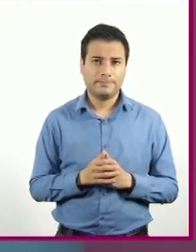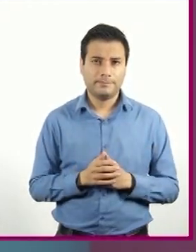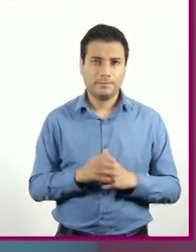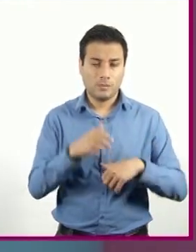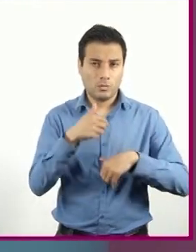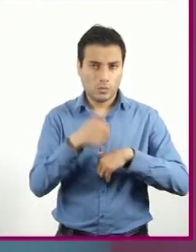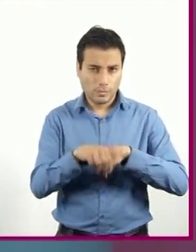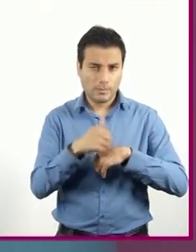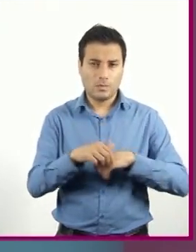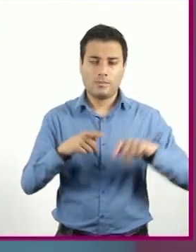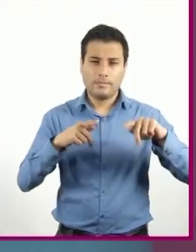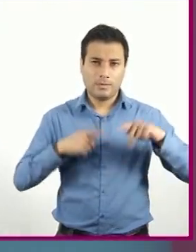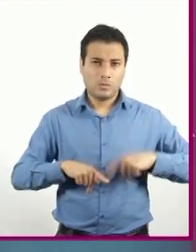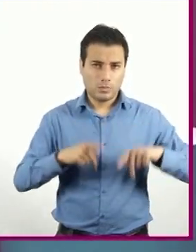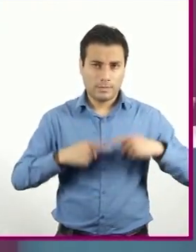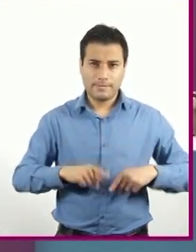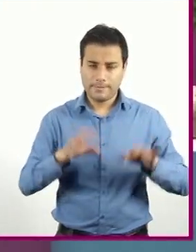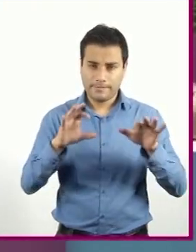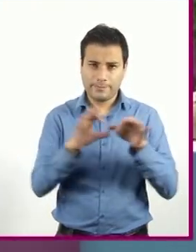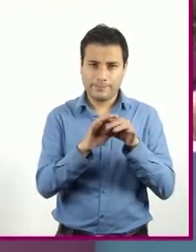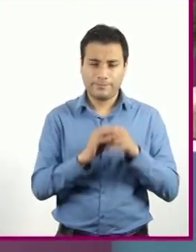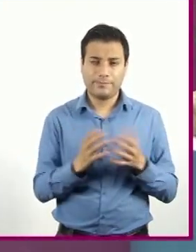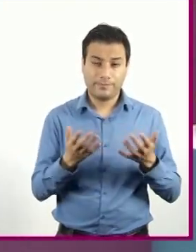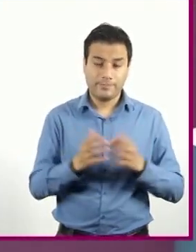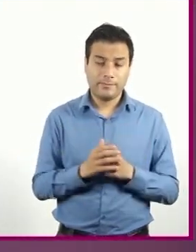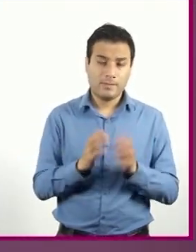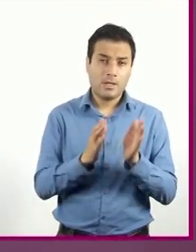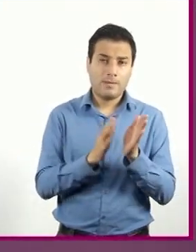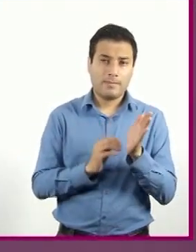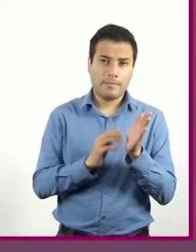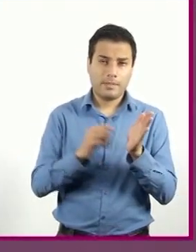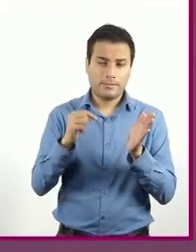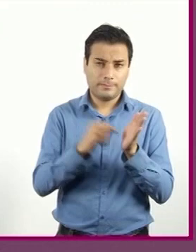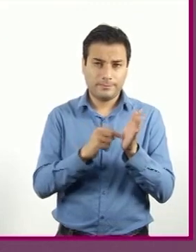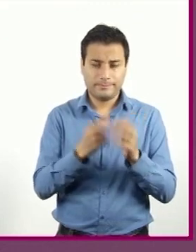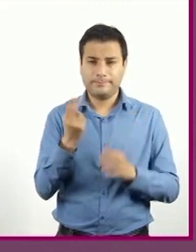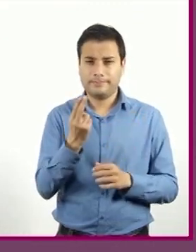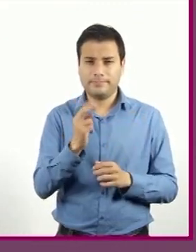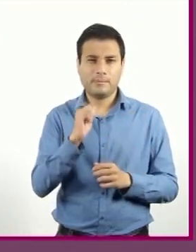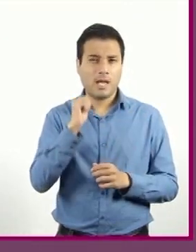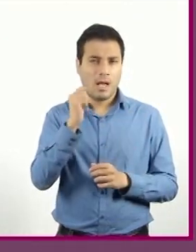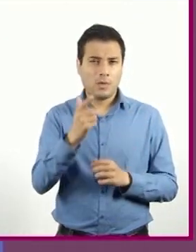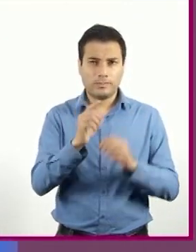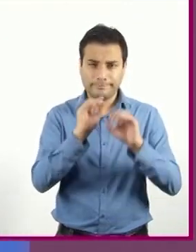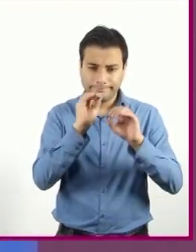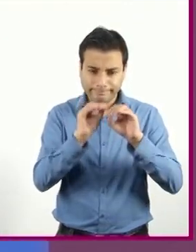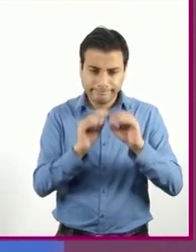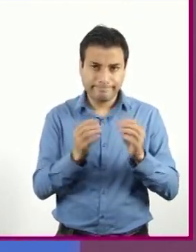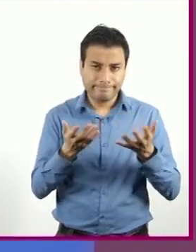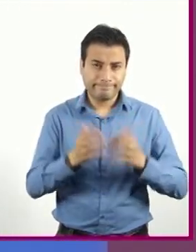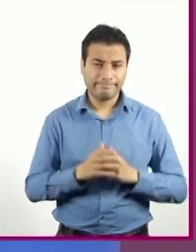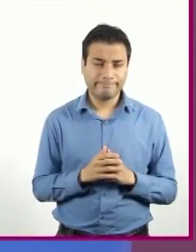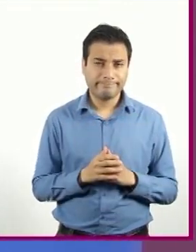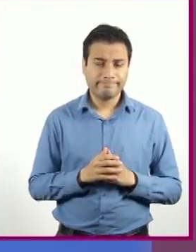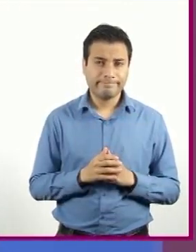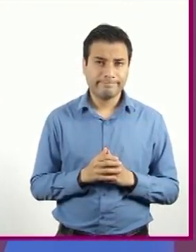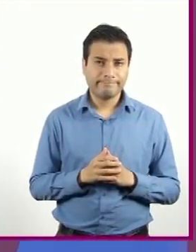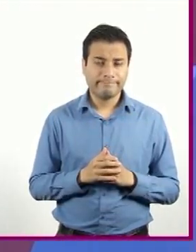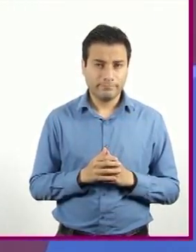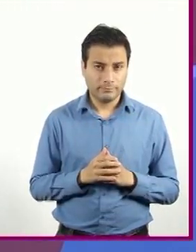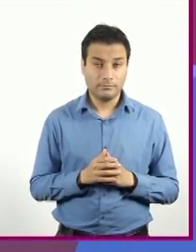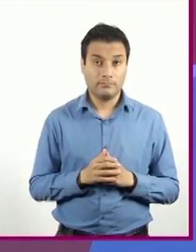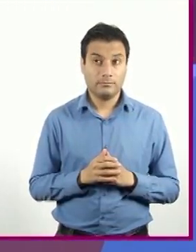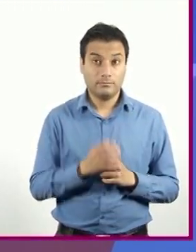y persona. Pero evidentemente los formularios necesitan a alguien que los llene. Sin embargo, no